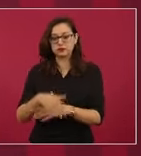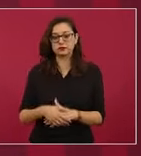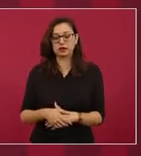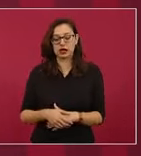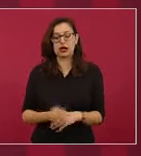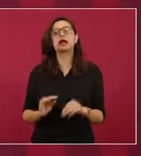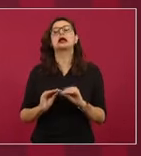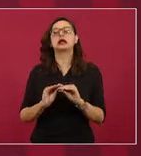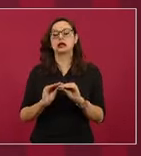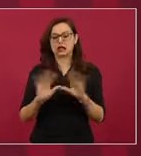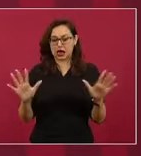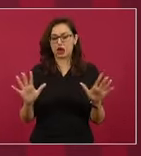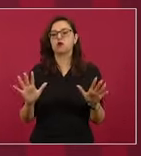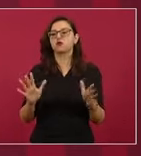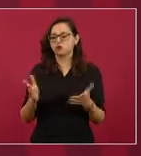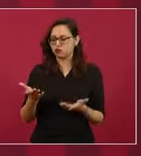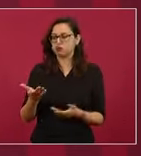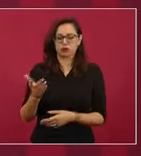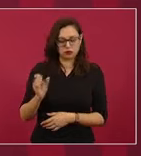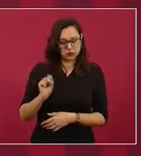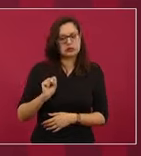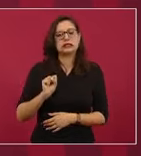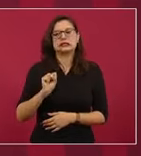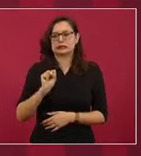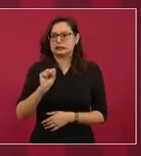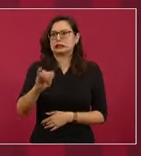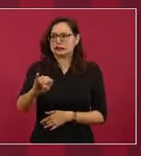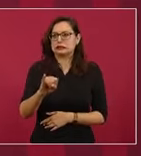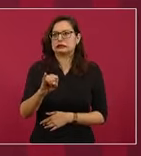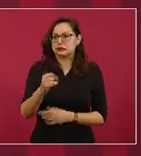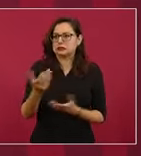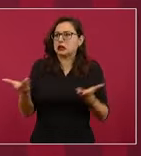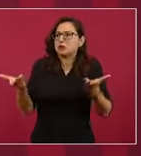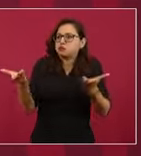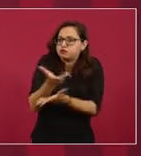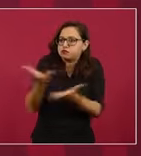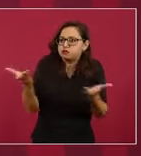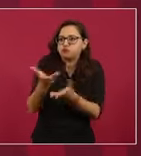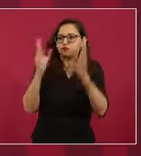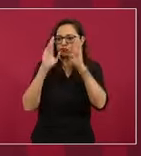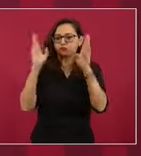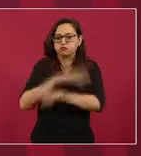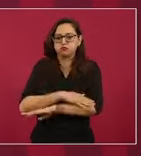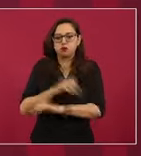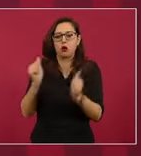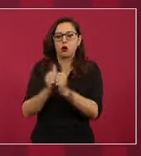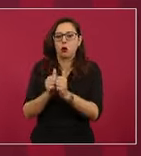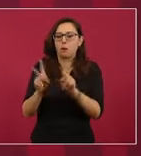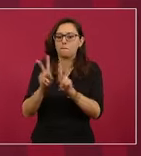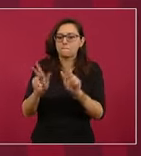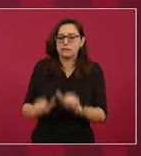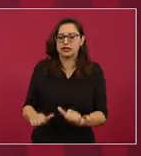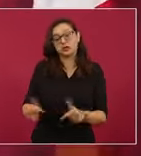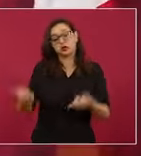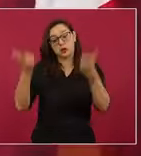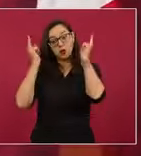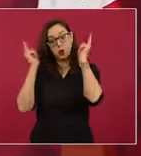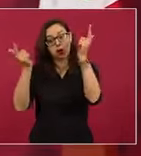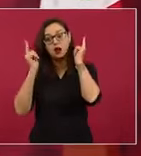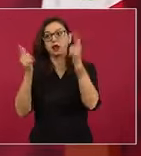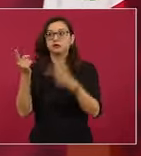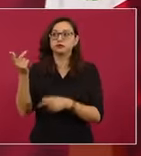paz y de la solución pacífica de las controversias, ojalá y se dialogue y se llegue a un acuerdo,